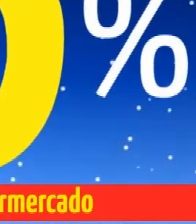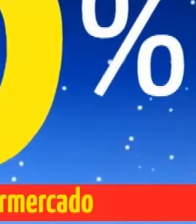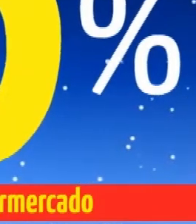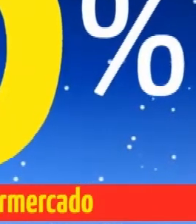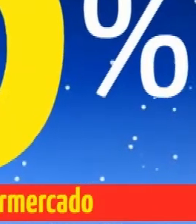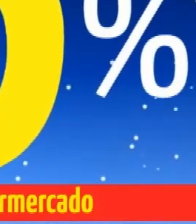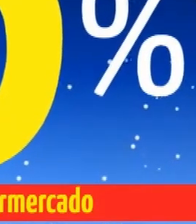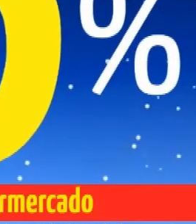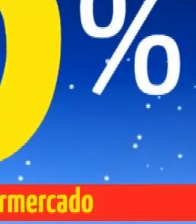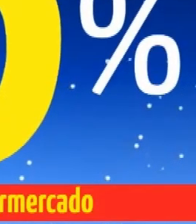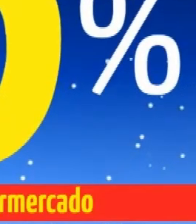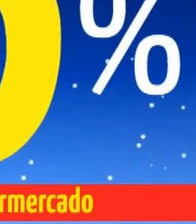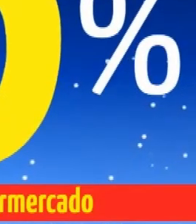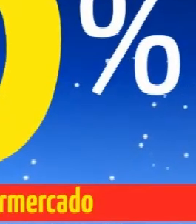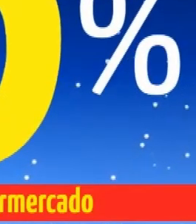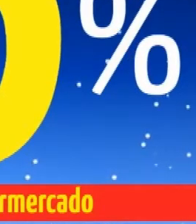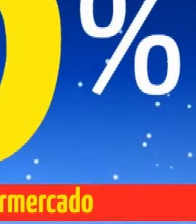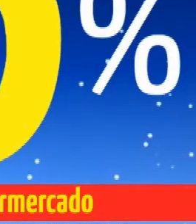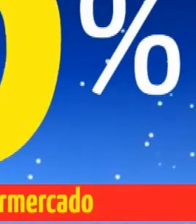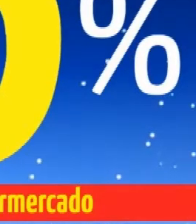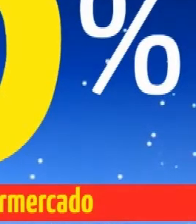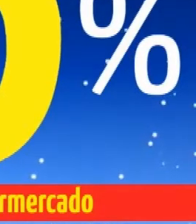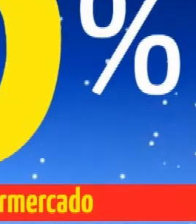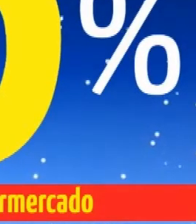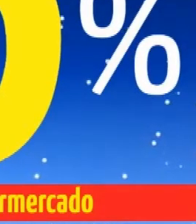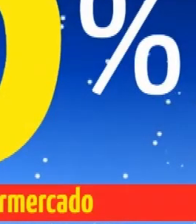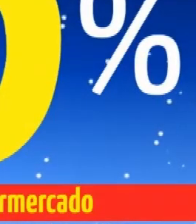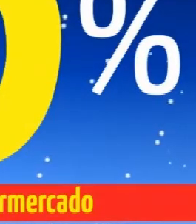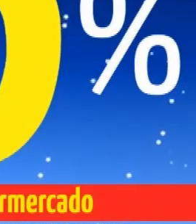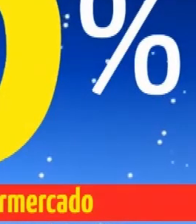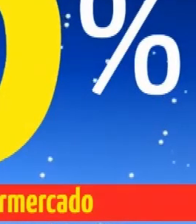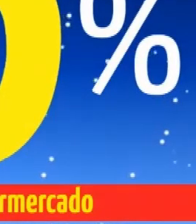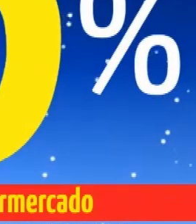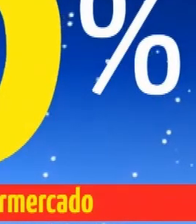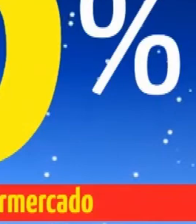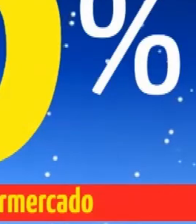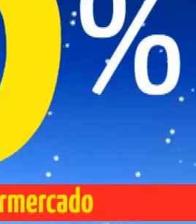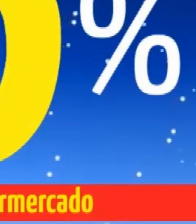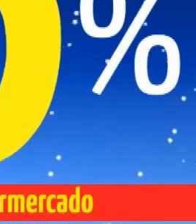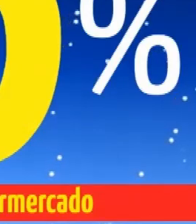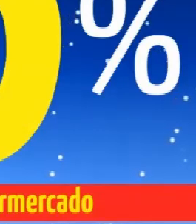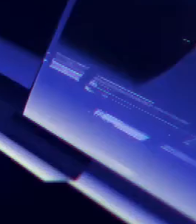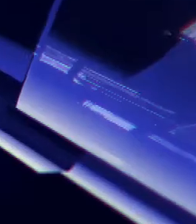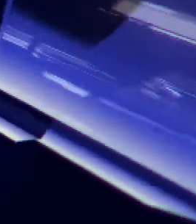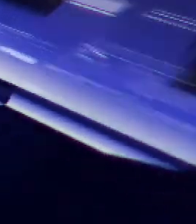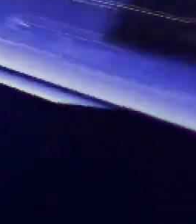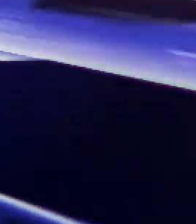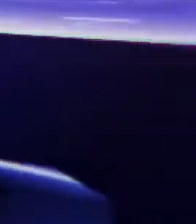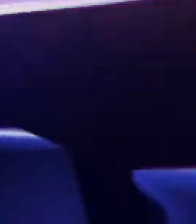en todo el supermercado. Más por menos. Aplican condiciones y restricciones.